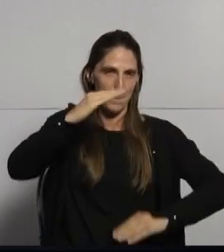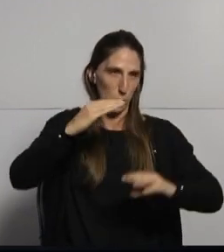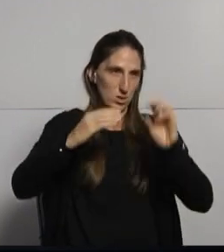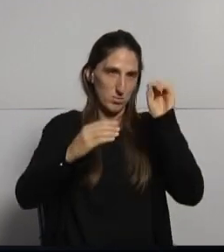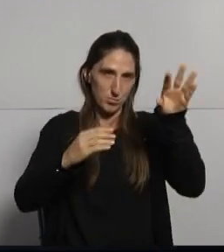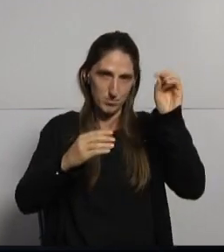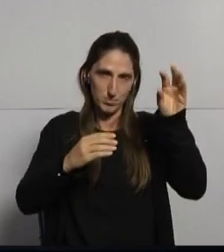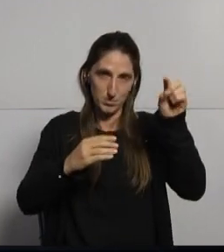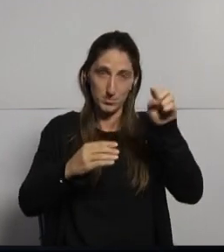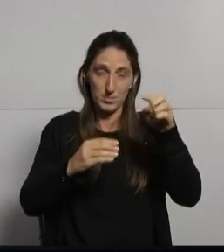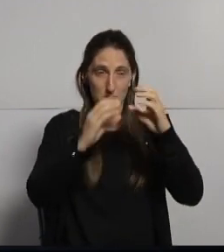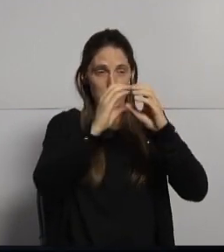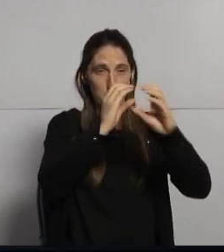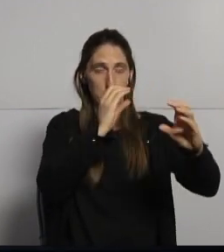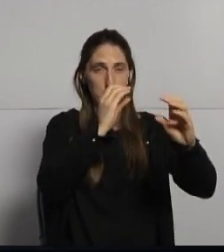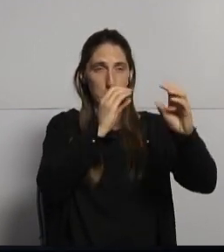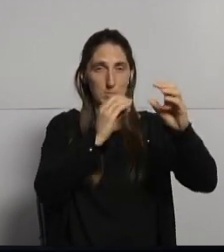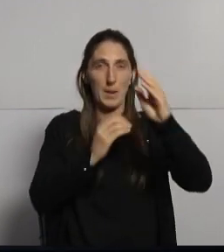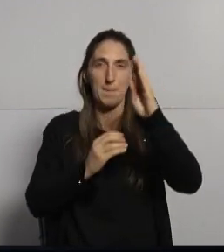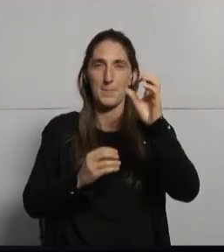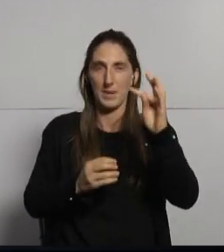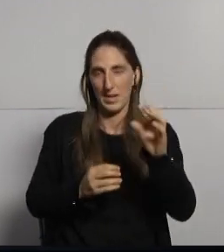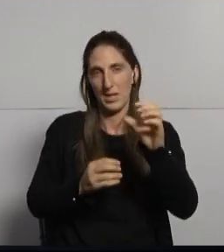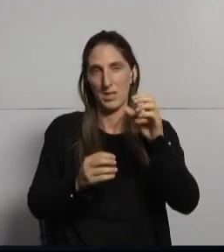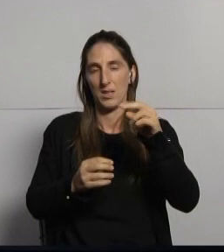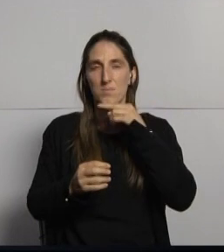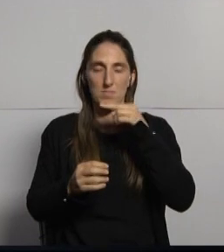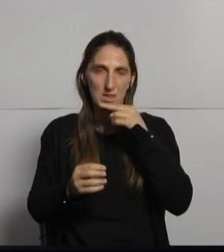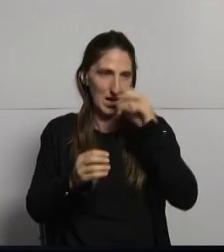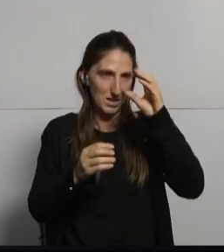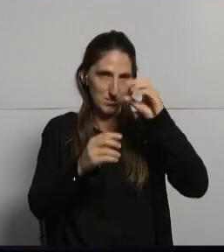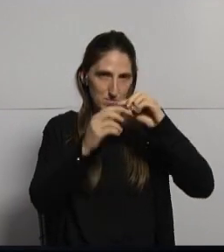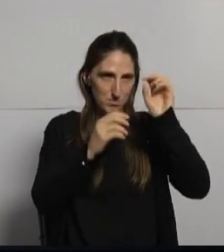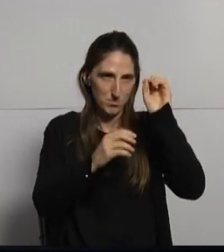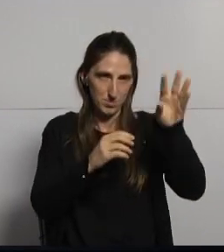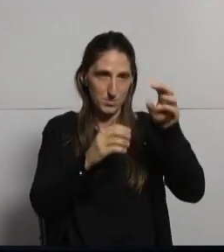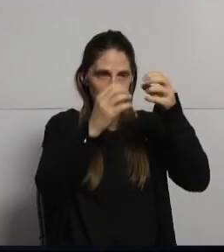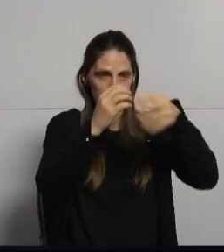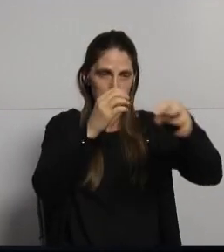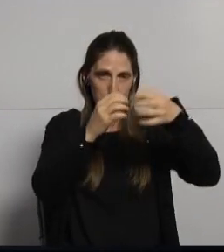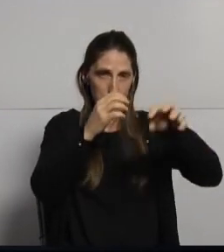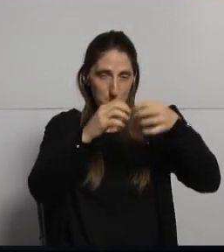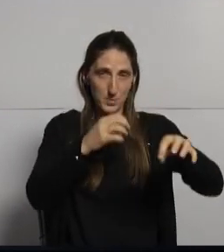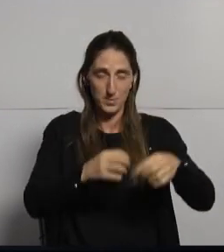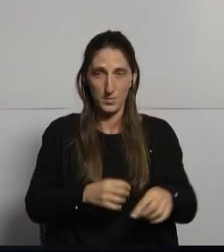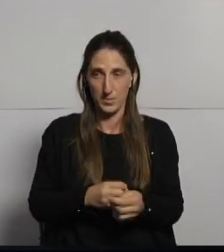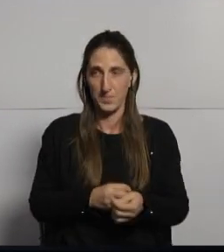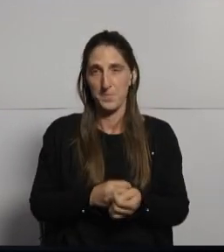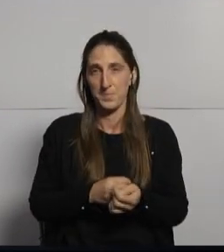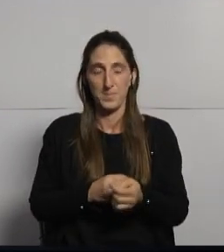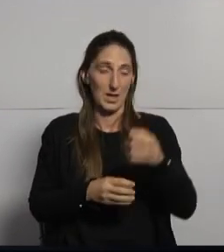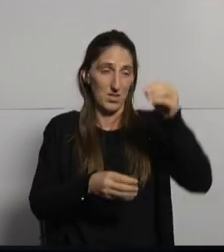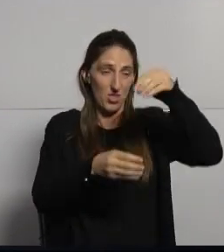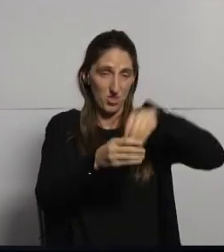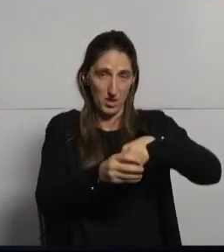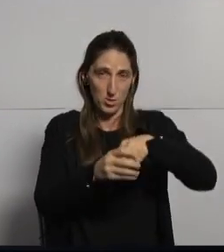tolerar envases tipo PET, envases de aluminio, latas de aluminio, donde puede clasificarla, recolectarla, disponerla.